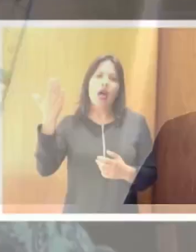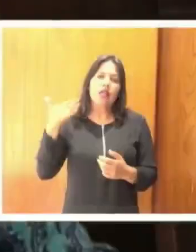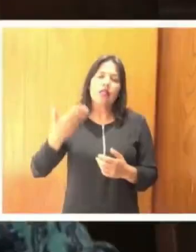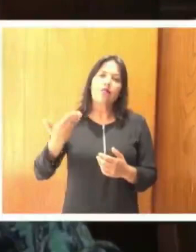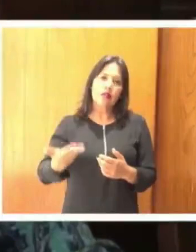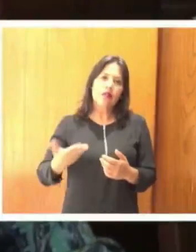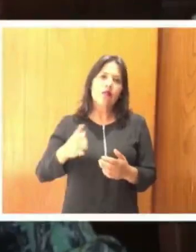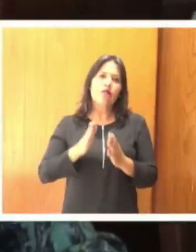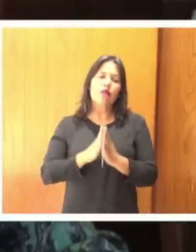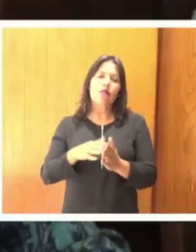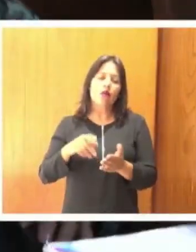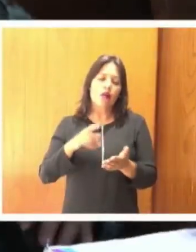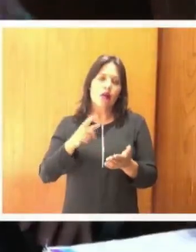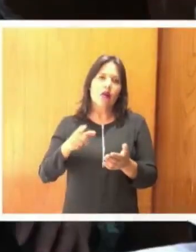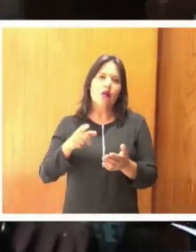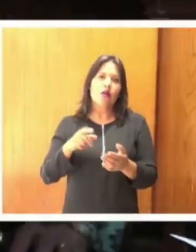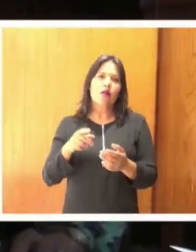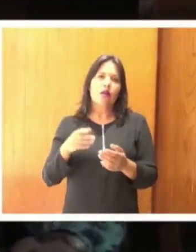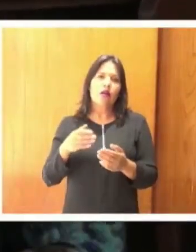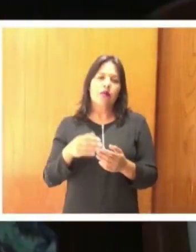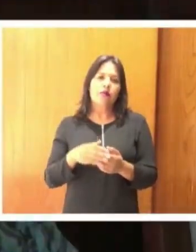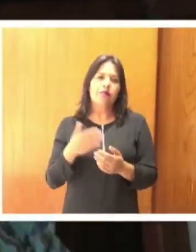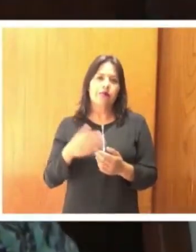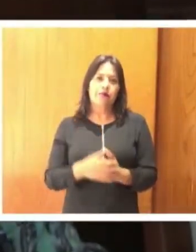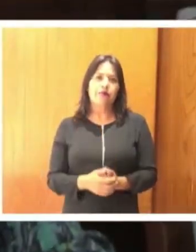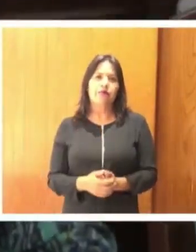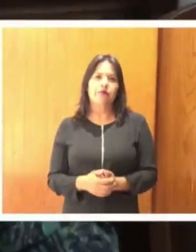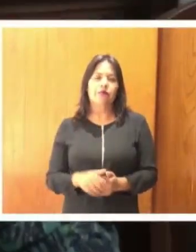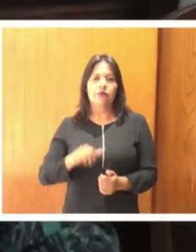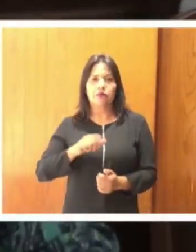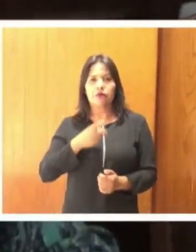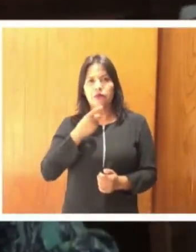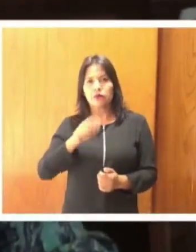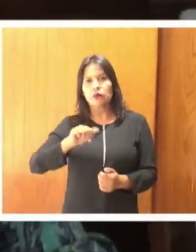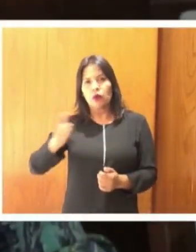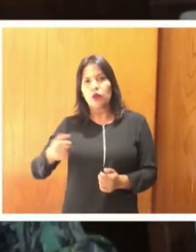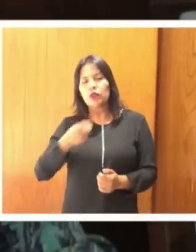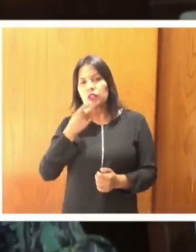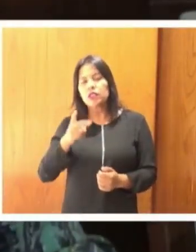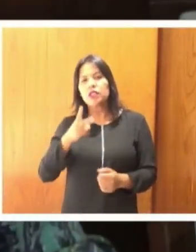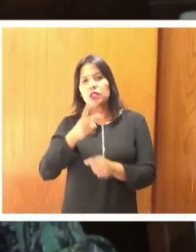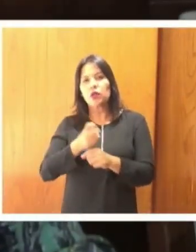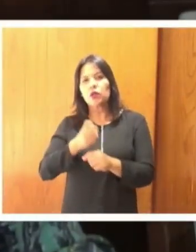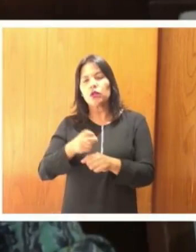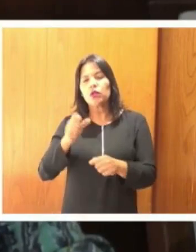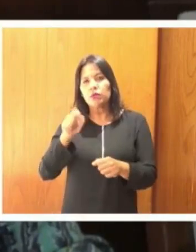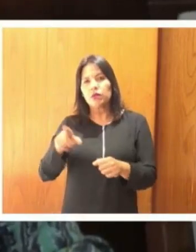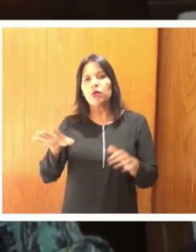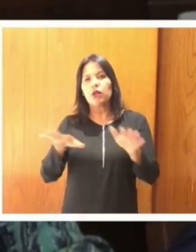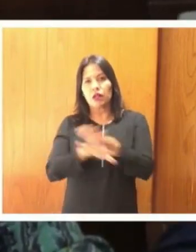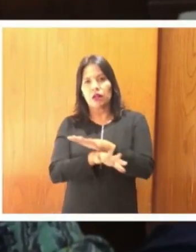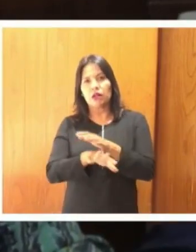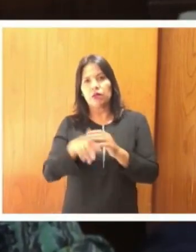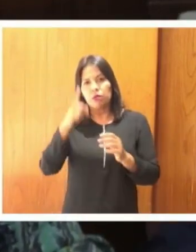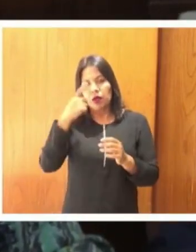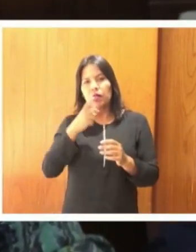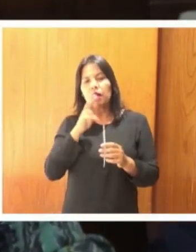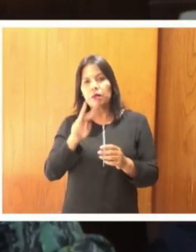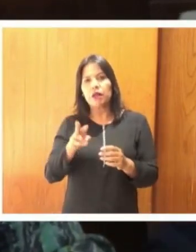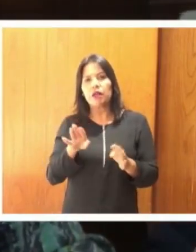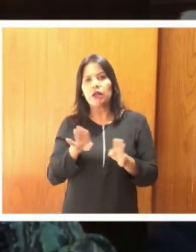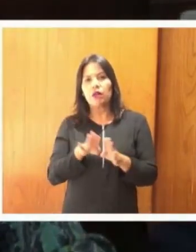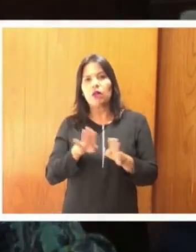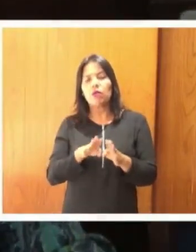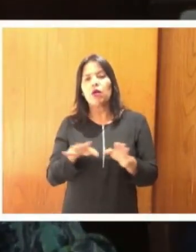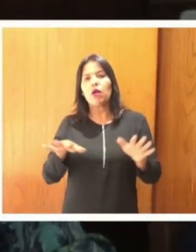por correo electrónico a esta Secretaría Técnica. Por otro lado, por lo que hace a la segunda propuesta de modificación, es relativa al apartado de acuerdos de ampliación de plazo para